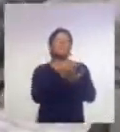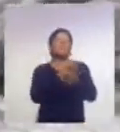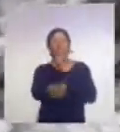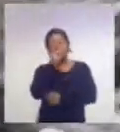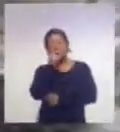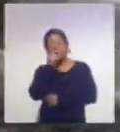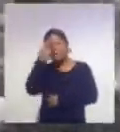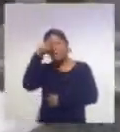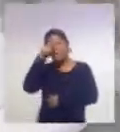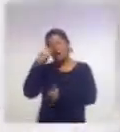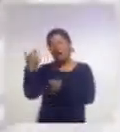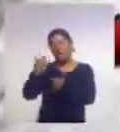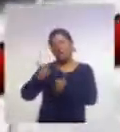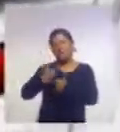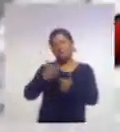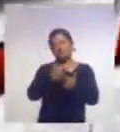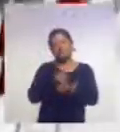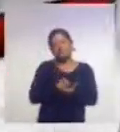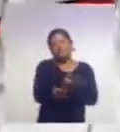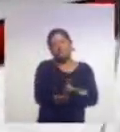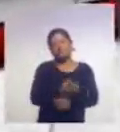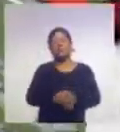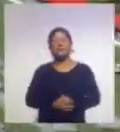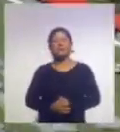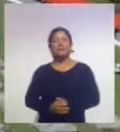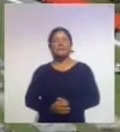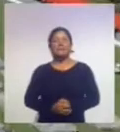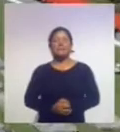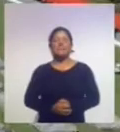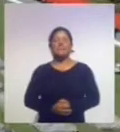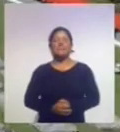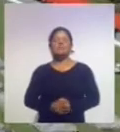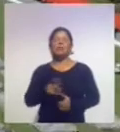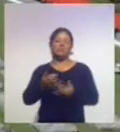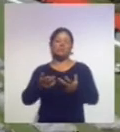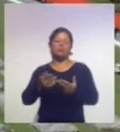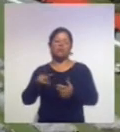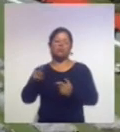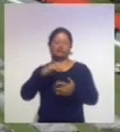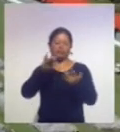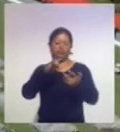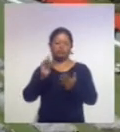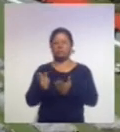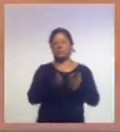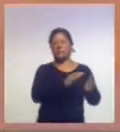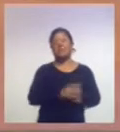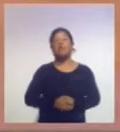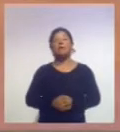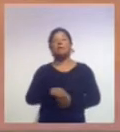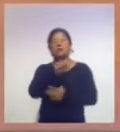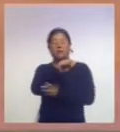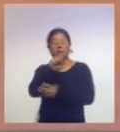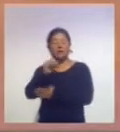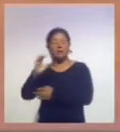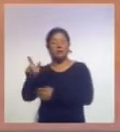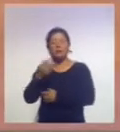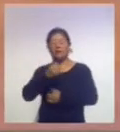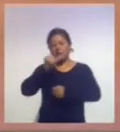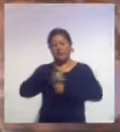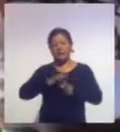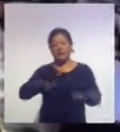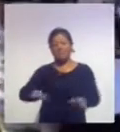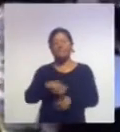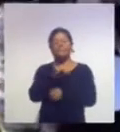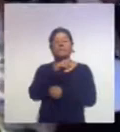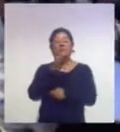para cubrir los gastos funerarios. La Secretaría de Seguridad y Protección Ciudadana publicó en el Diario Oficial de la